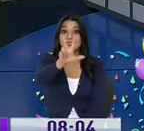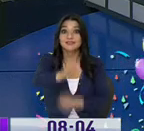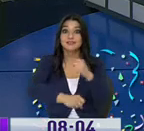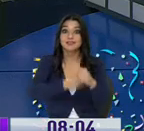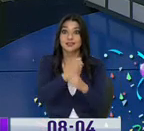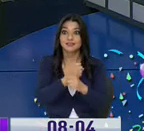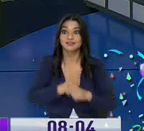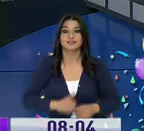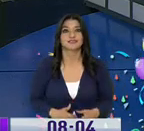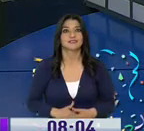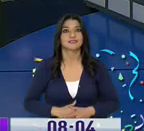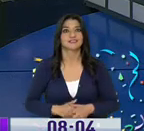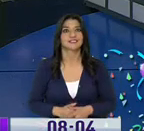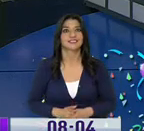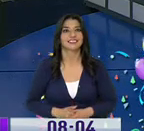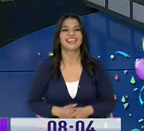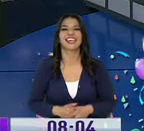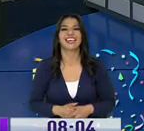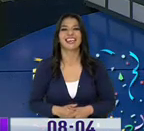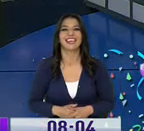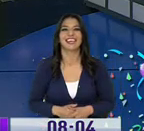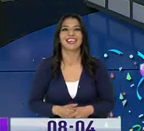añitos